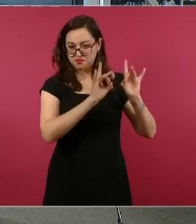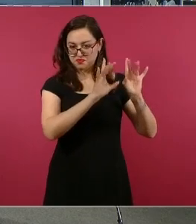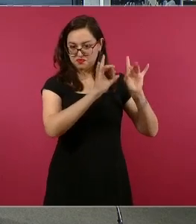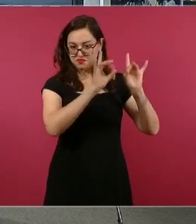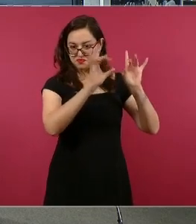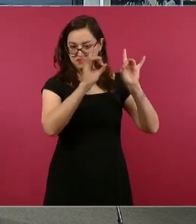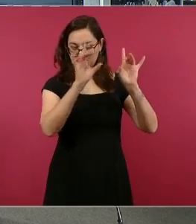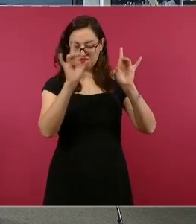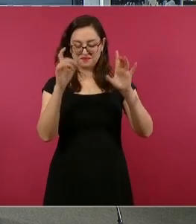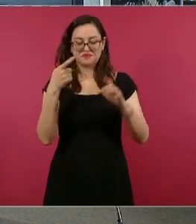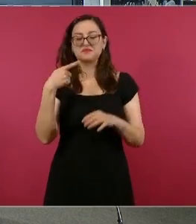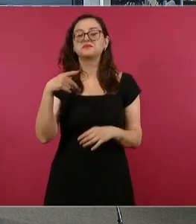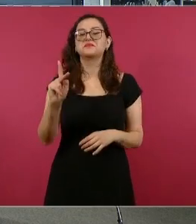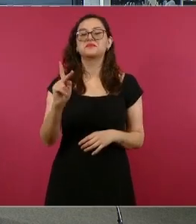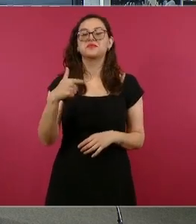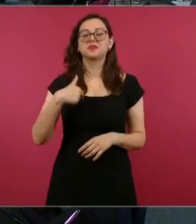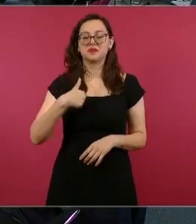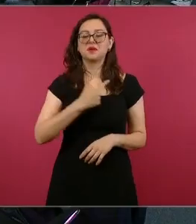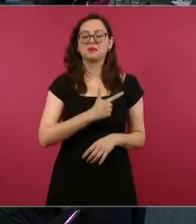a mí me gusta